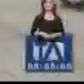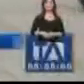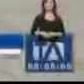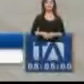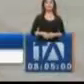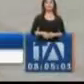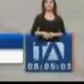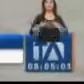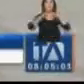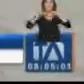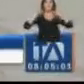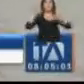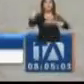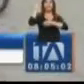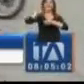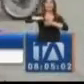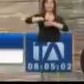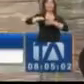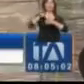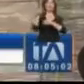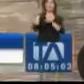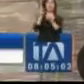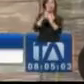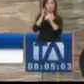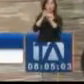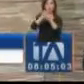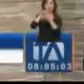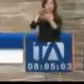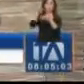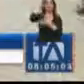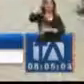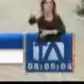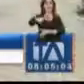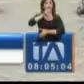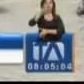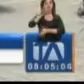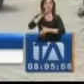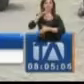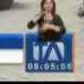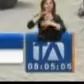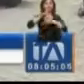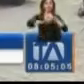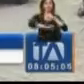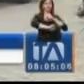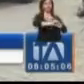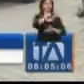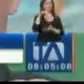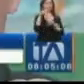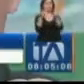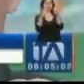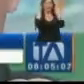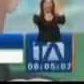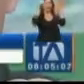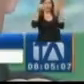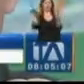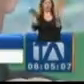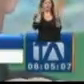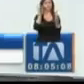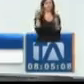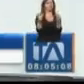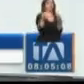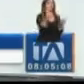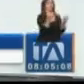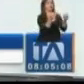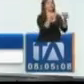Un nuevo convoy con material electoral salió desde el IGM a Semexpo, donde la empresa Mungar arma los paquetes electorales. Y hasta donde, según el director del